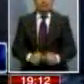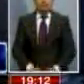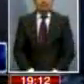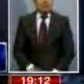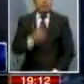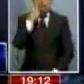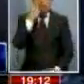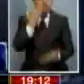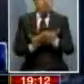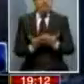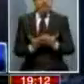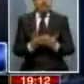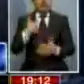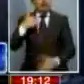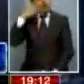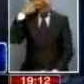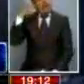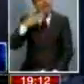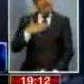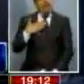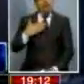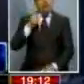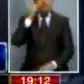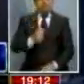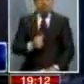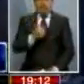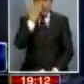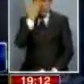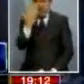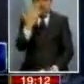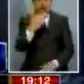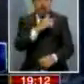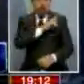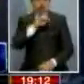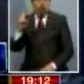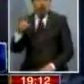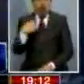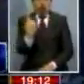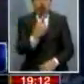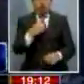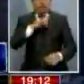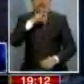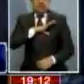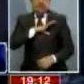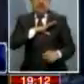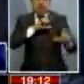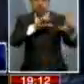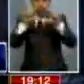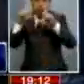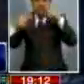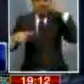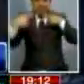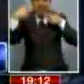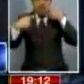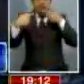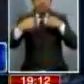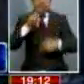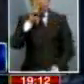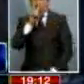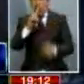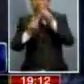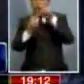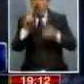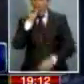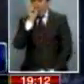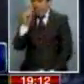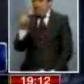Por primera vez, yo creo, pudimos exponer ante el país dos visiones muy distintas. Porque aquí no se trata de